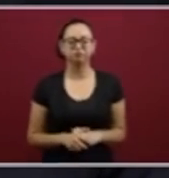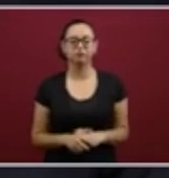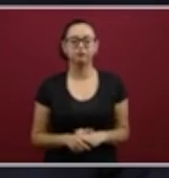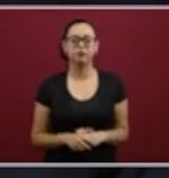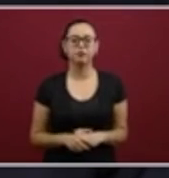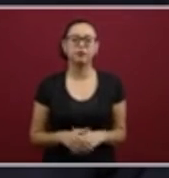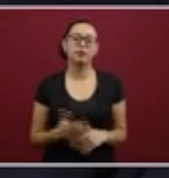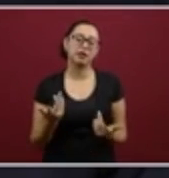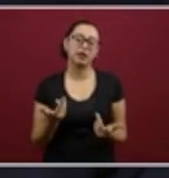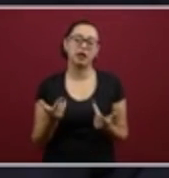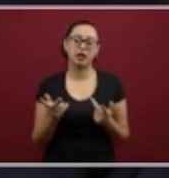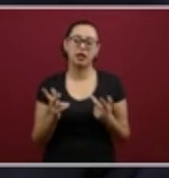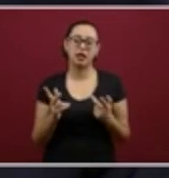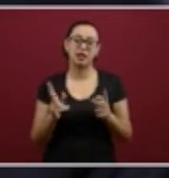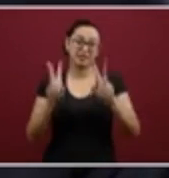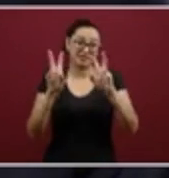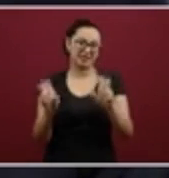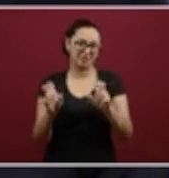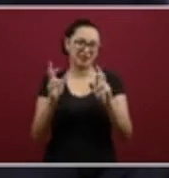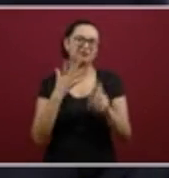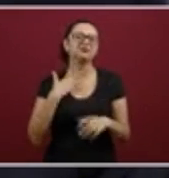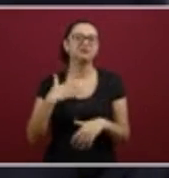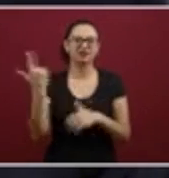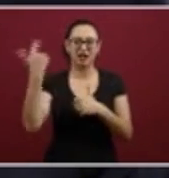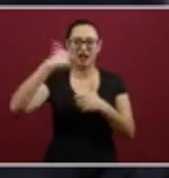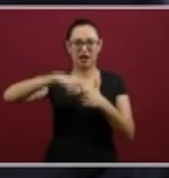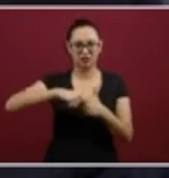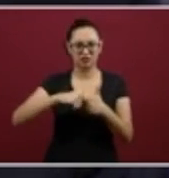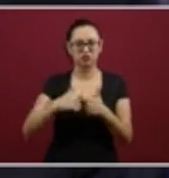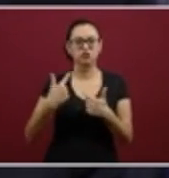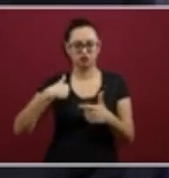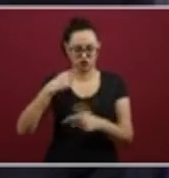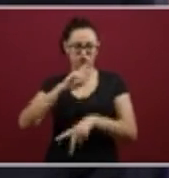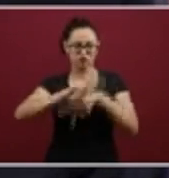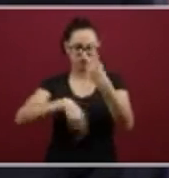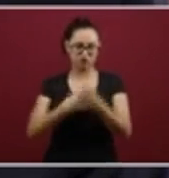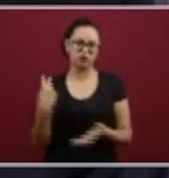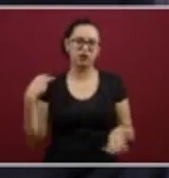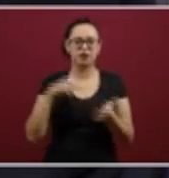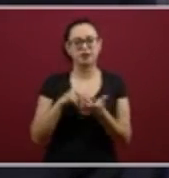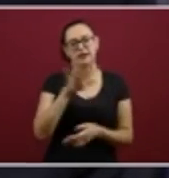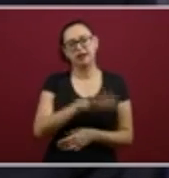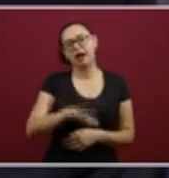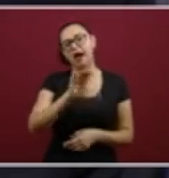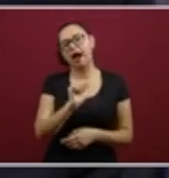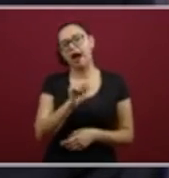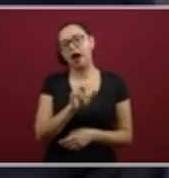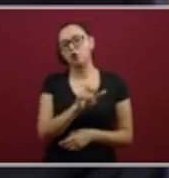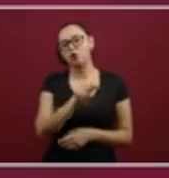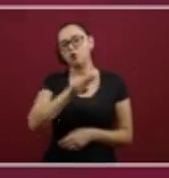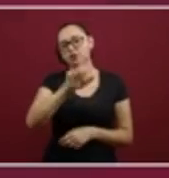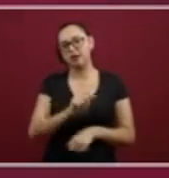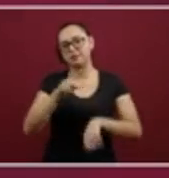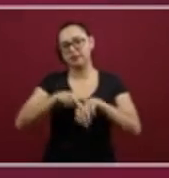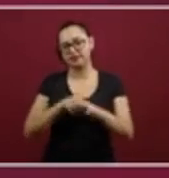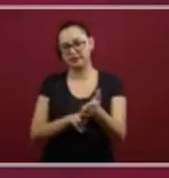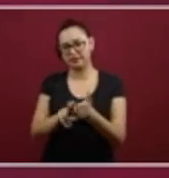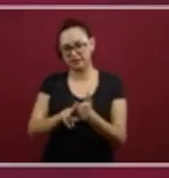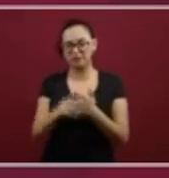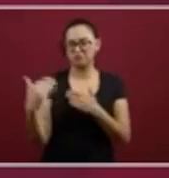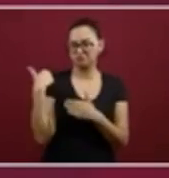Sobre todo en el caso del precio de las gasolinas. Ahora que estuve por allá, que fui a Cuña, que fui a Piedras Negras, me hicieron